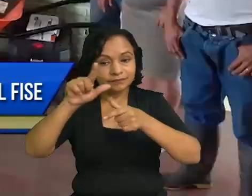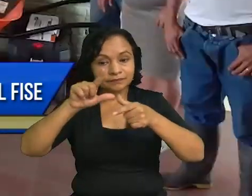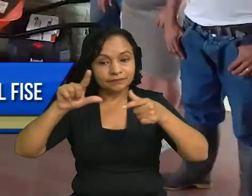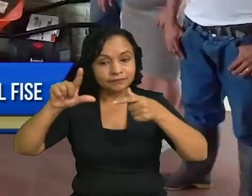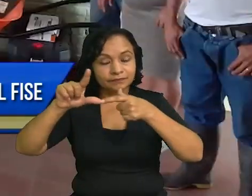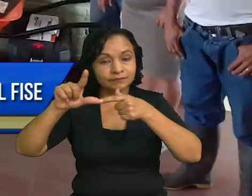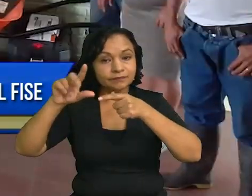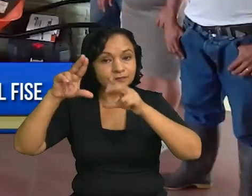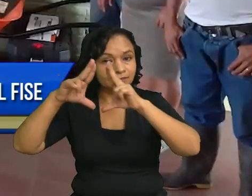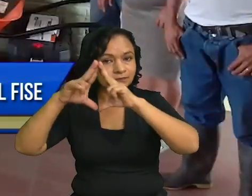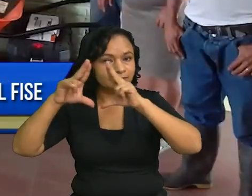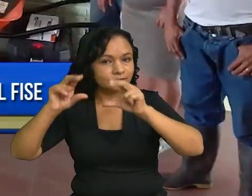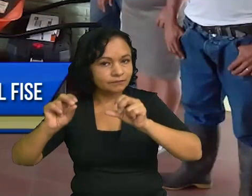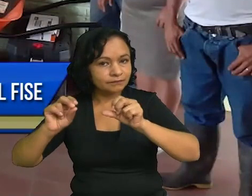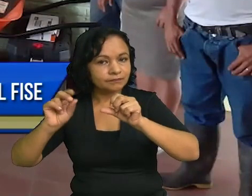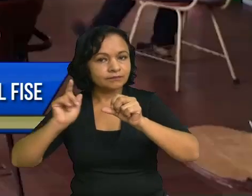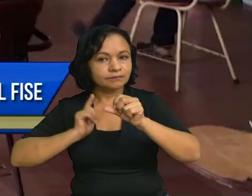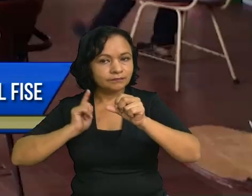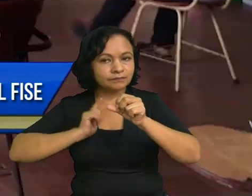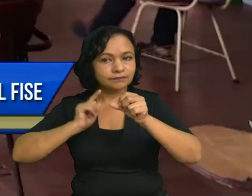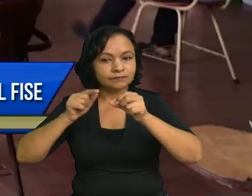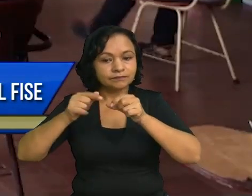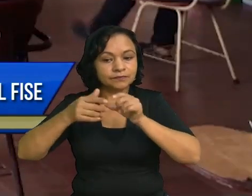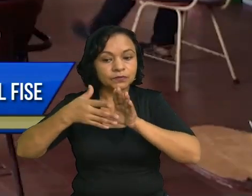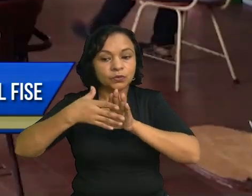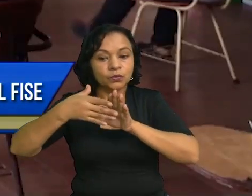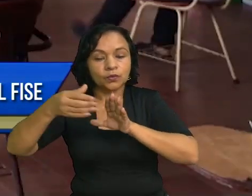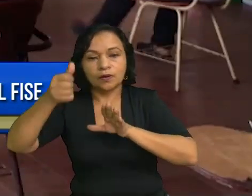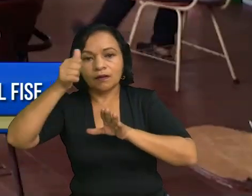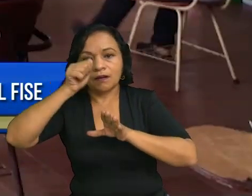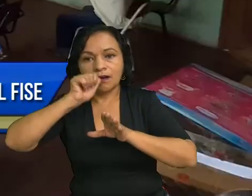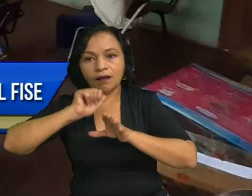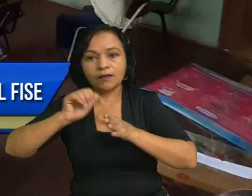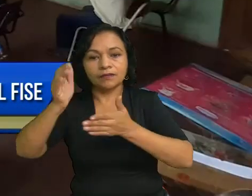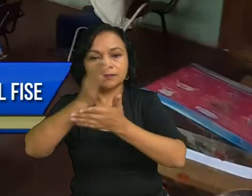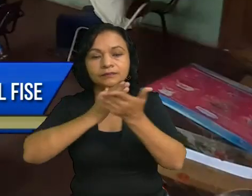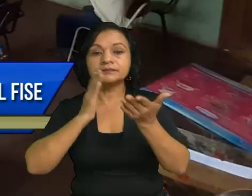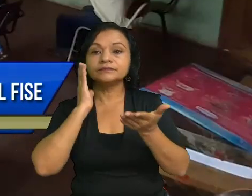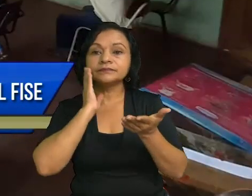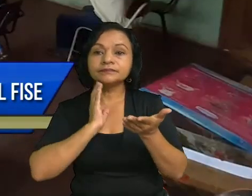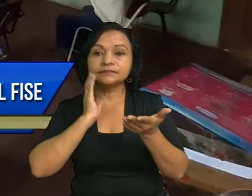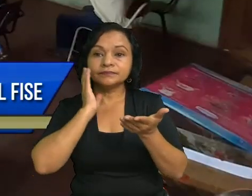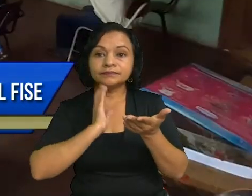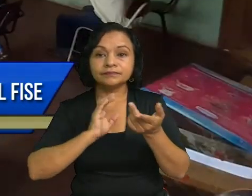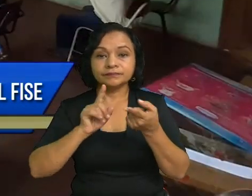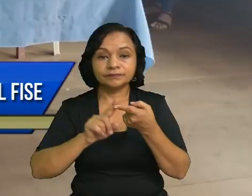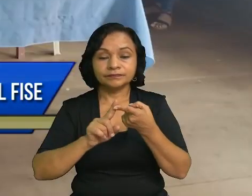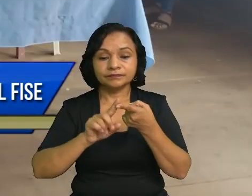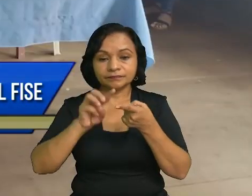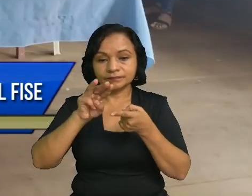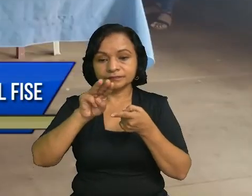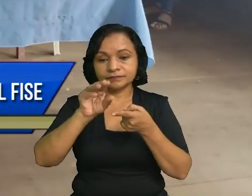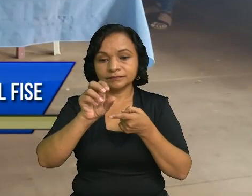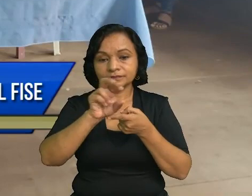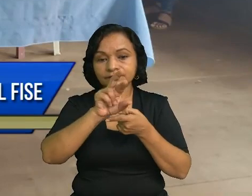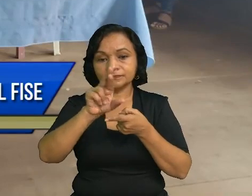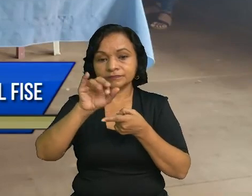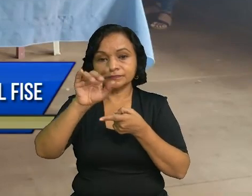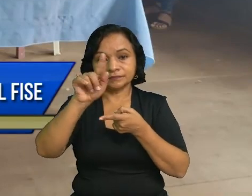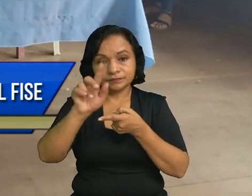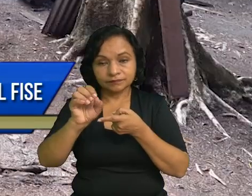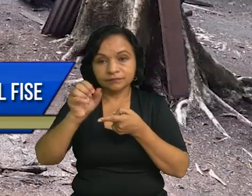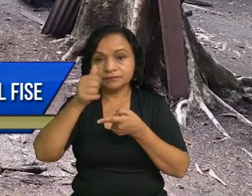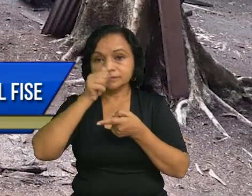comunidades y entonces vamos a tener el lago de nicaragua porque ya hay algunas experiencias como en el mismo proyecto el agua potable